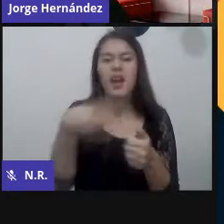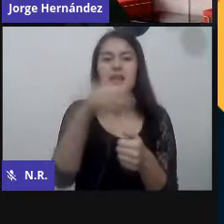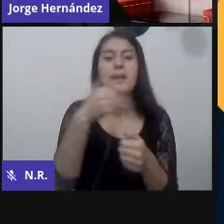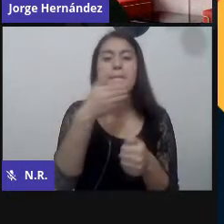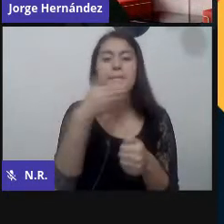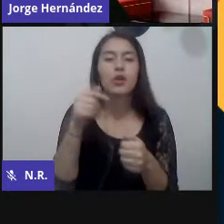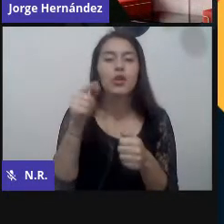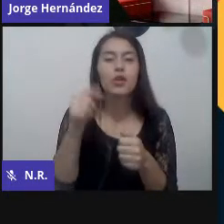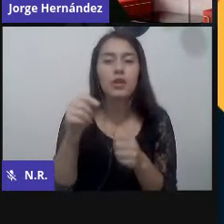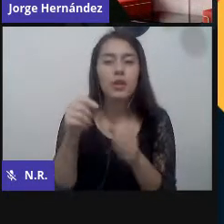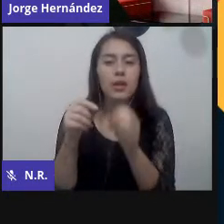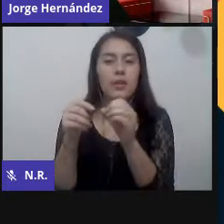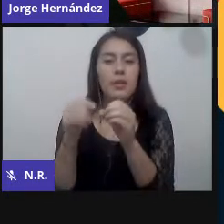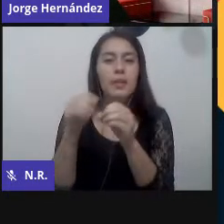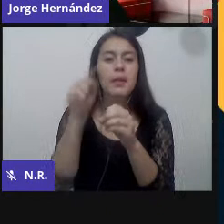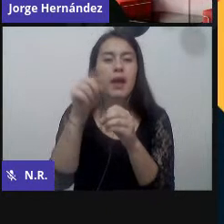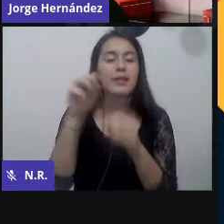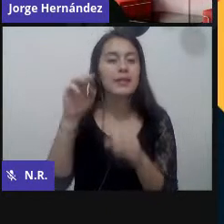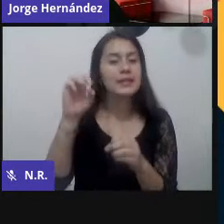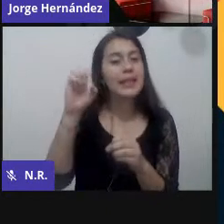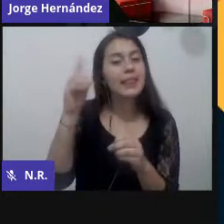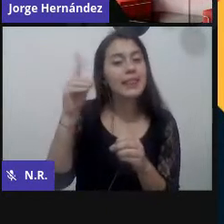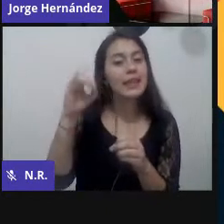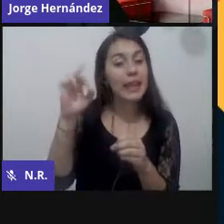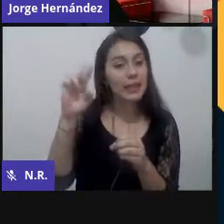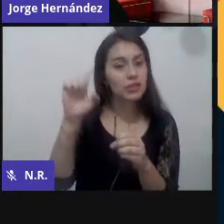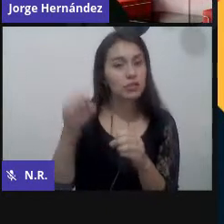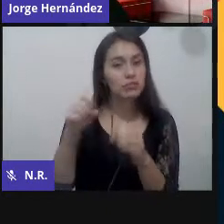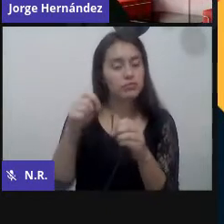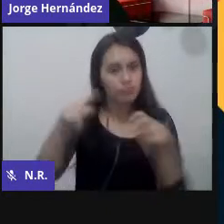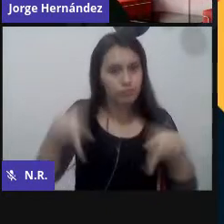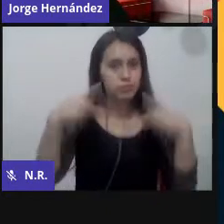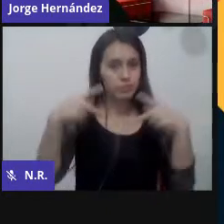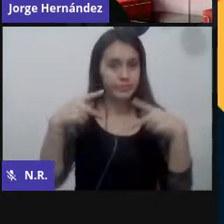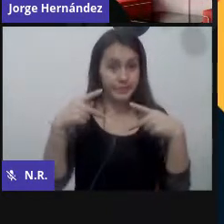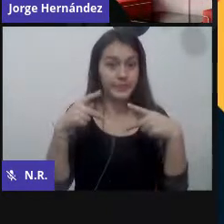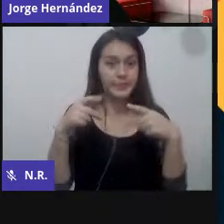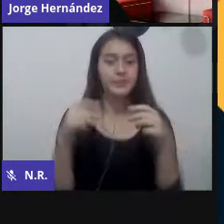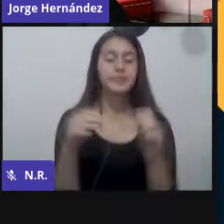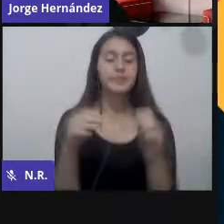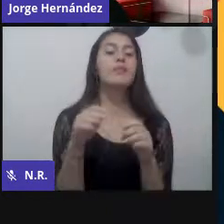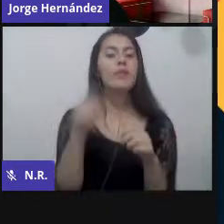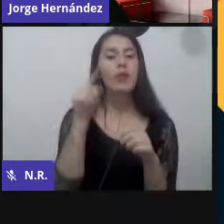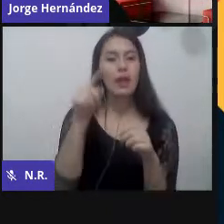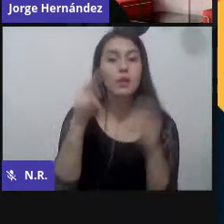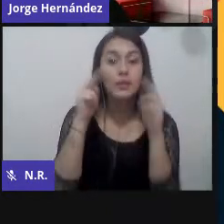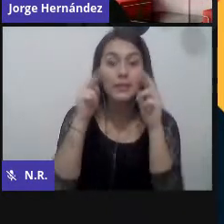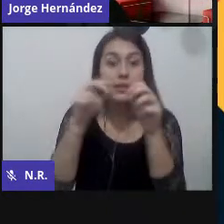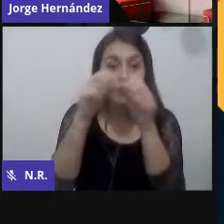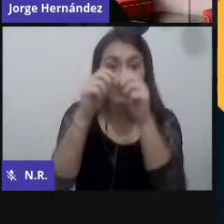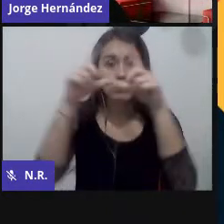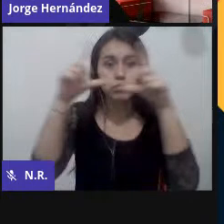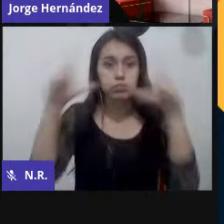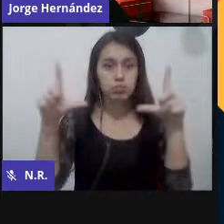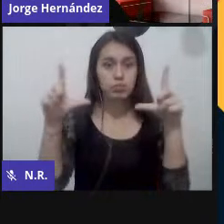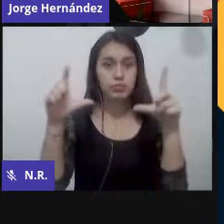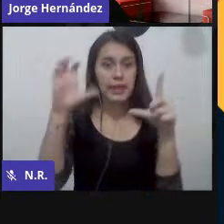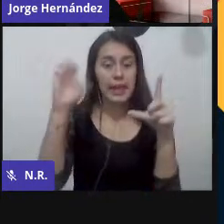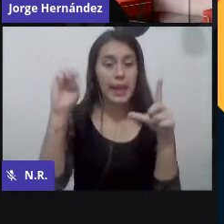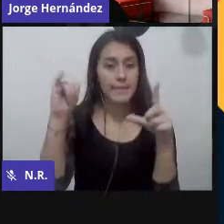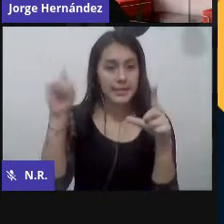a la opción de emitir en directo. Una vez ustedes hacen clic en la emisión en